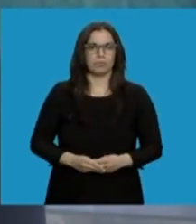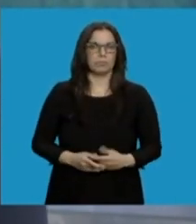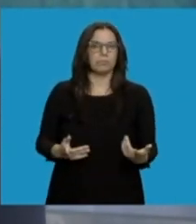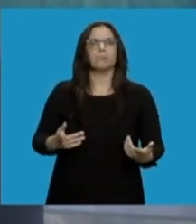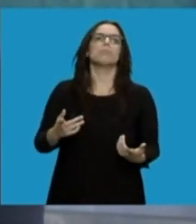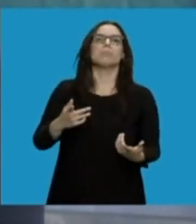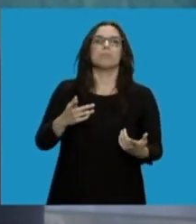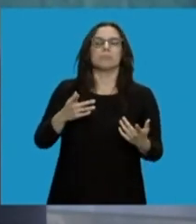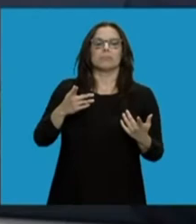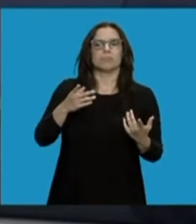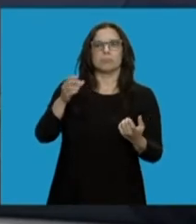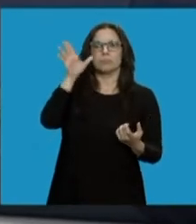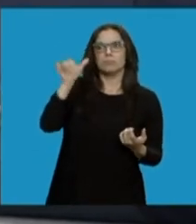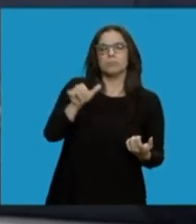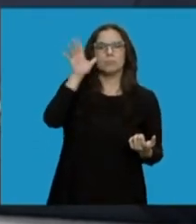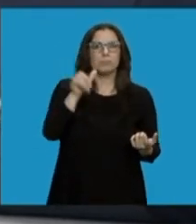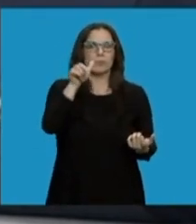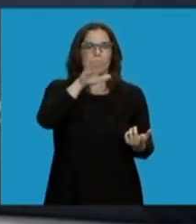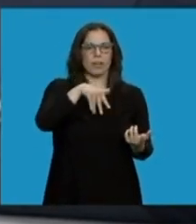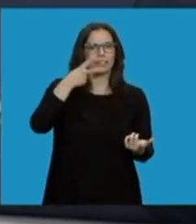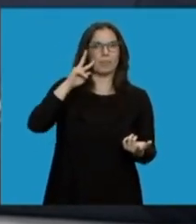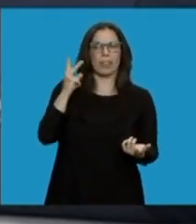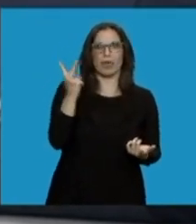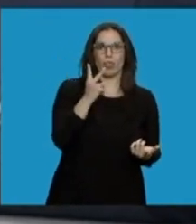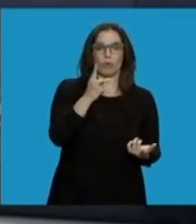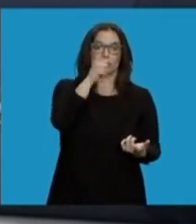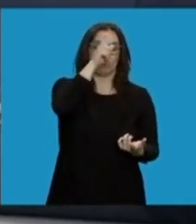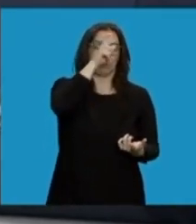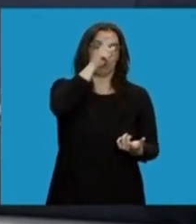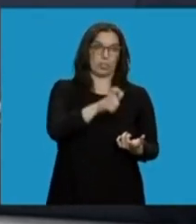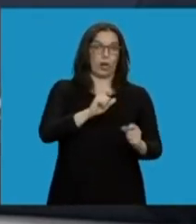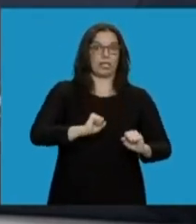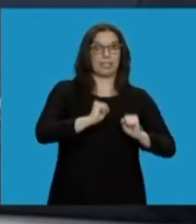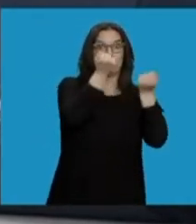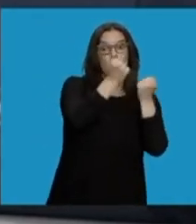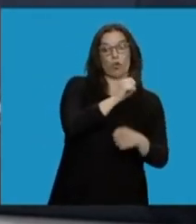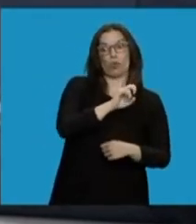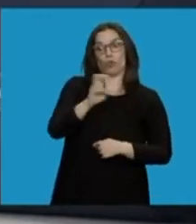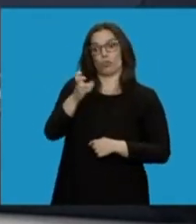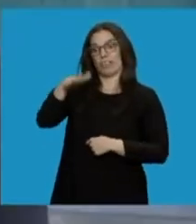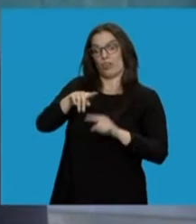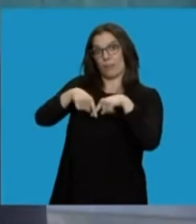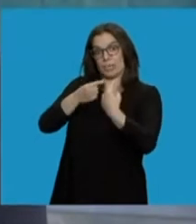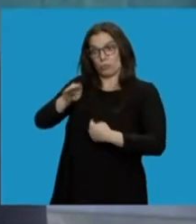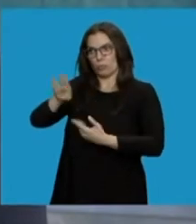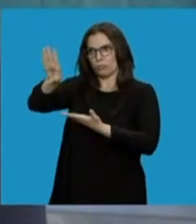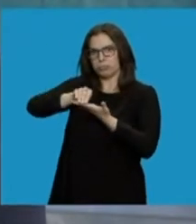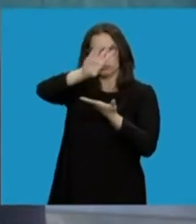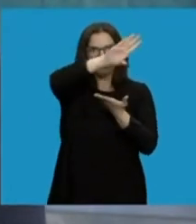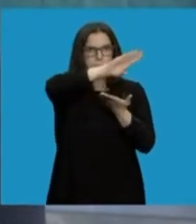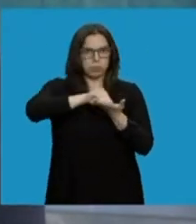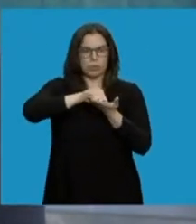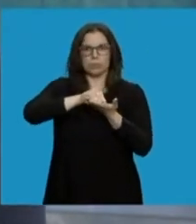decidí a juntar un poco la experiencia de los dos, tanto del superviviente como de los familiares del que había fallecido, porque además me